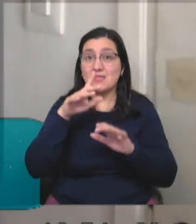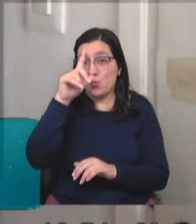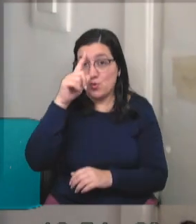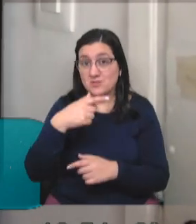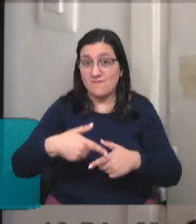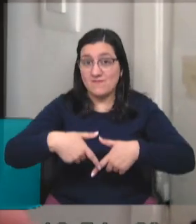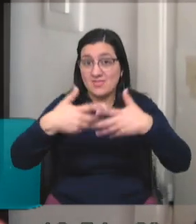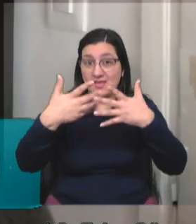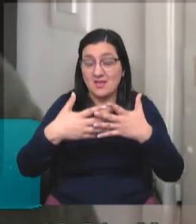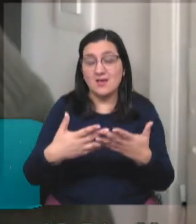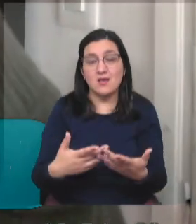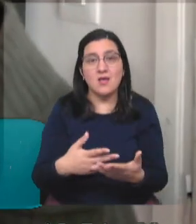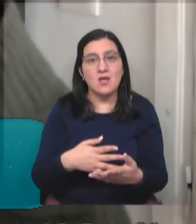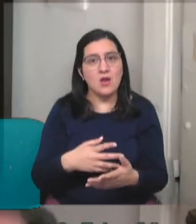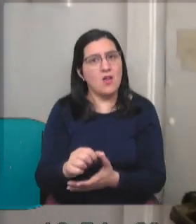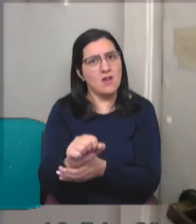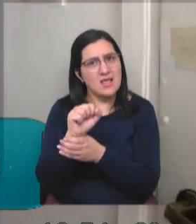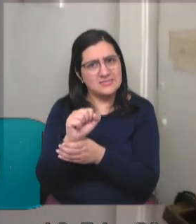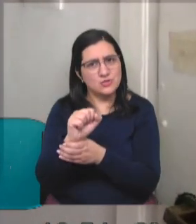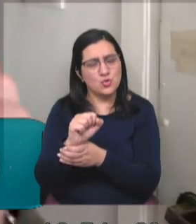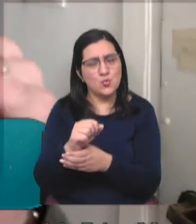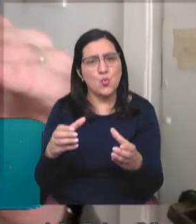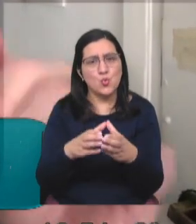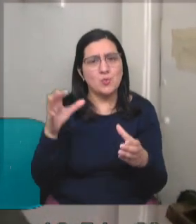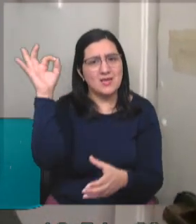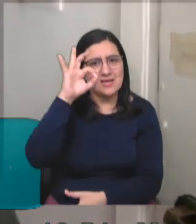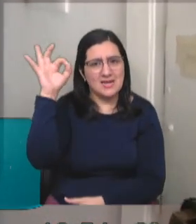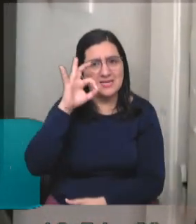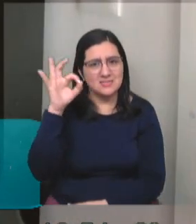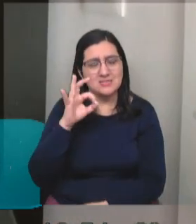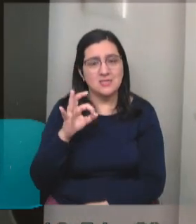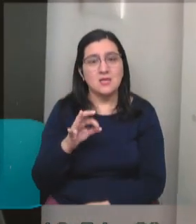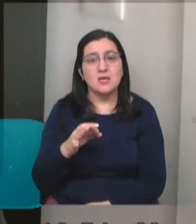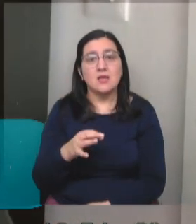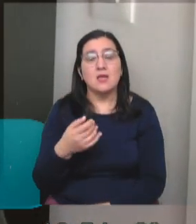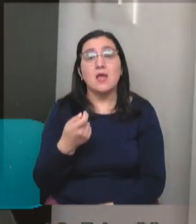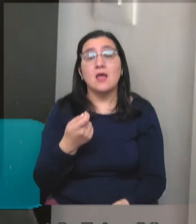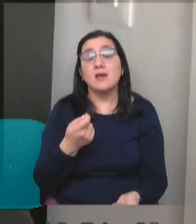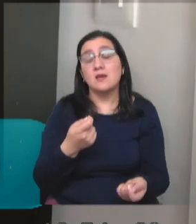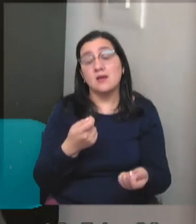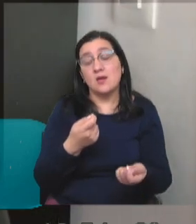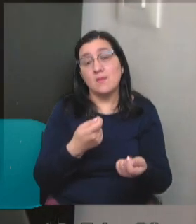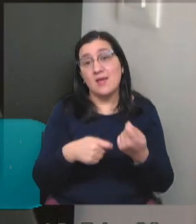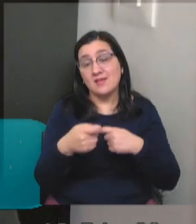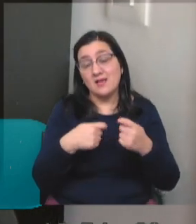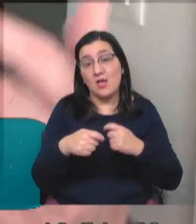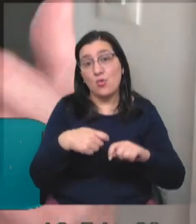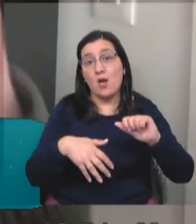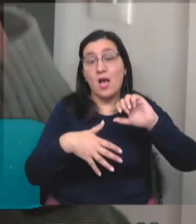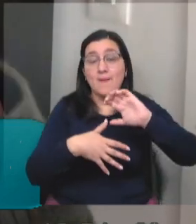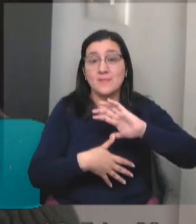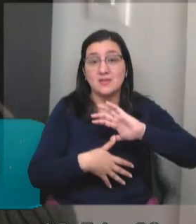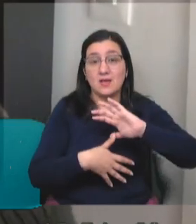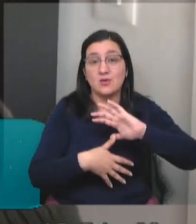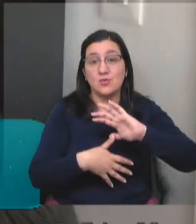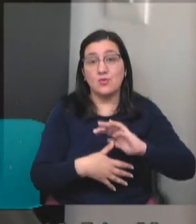celebra es un poco el éxito de un grupo inglés desembarcando en el mercado americano con el éxito que tuvieron después de la mano